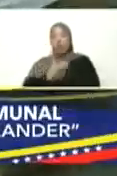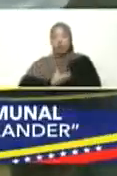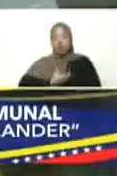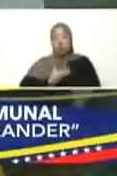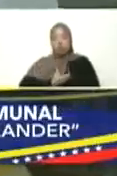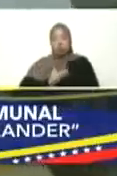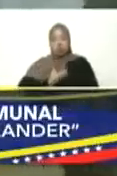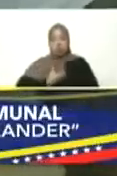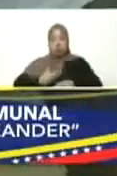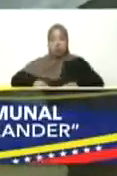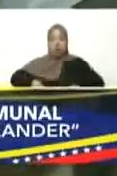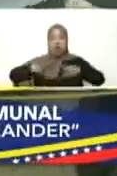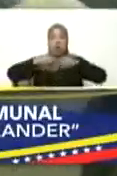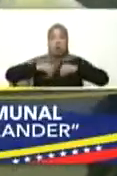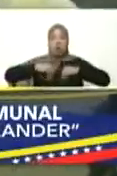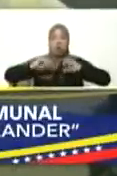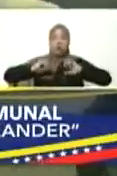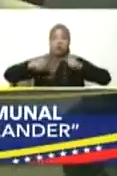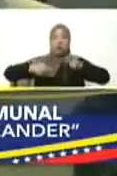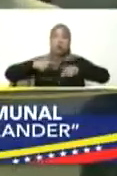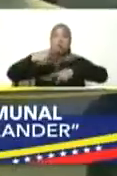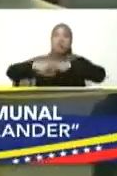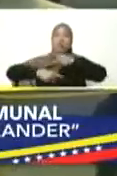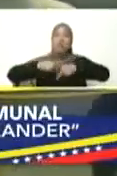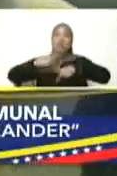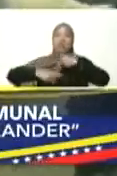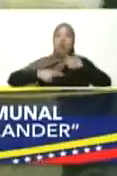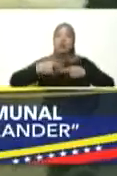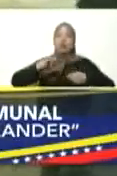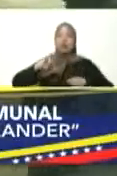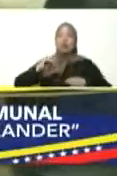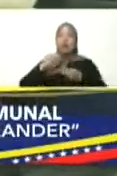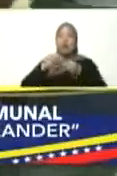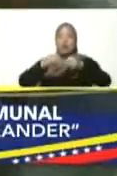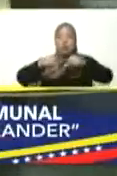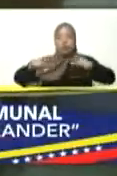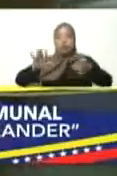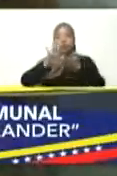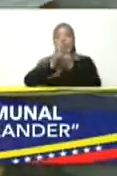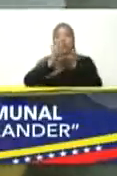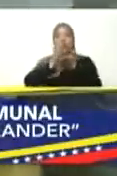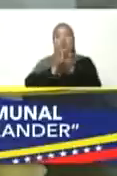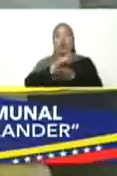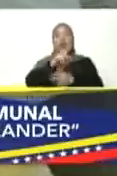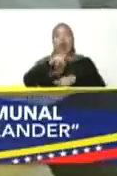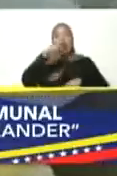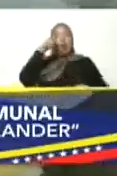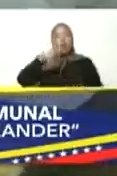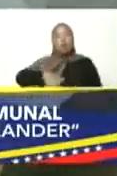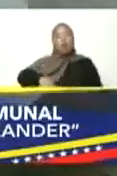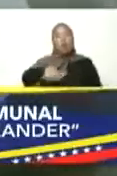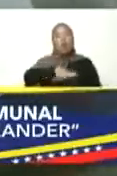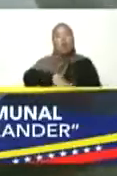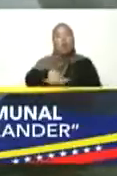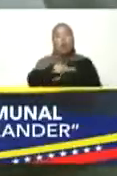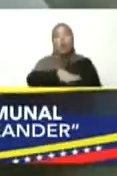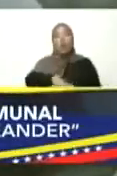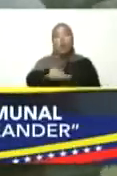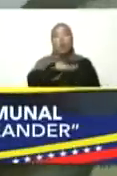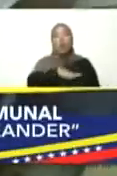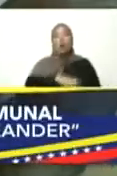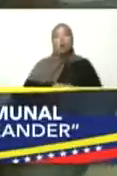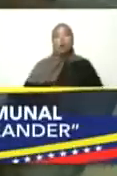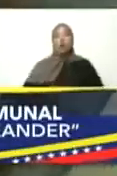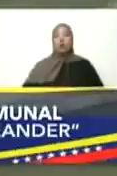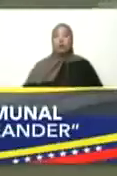esta encomienda de reimpulsar esta planta para que tengamos harina para el pueblo de Socopó y para el pueblo de Venezuela. Paso